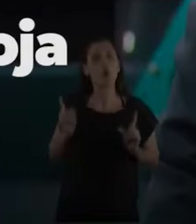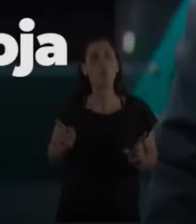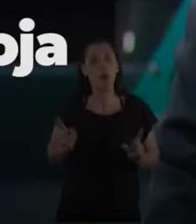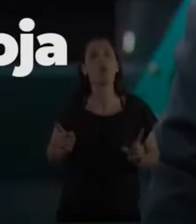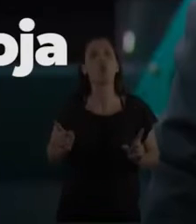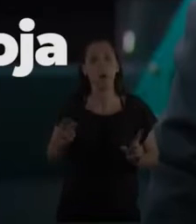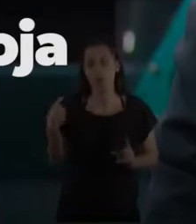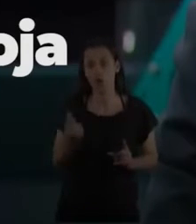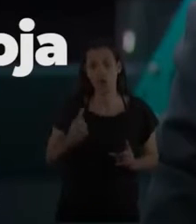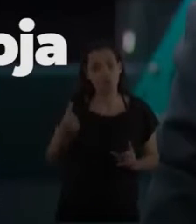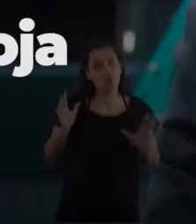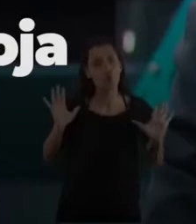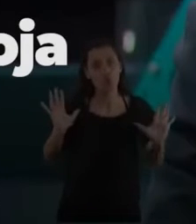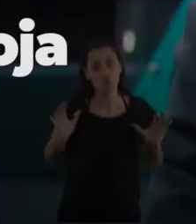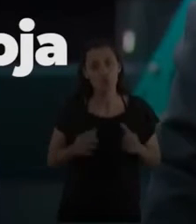Nosotros,